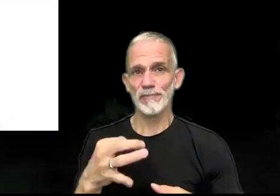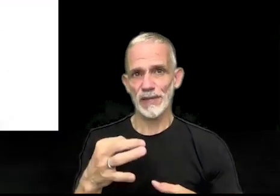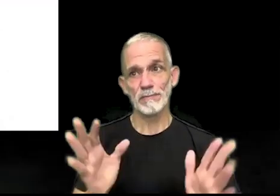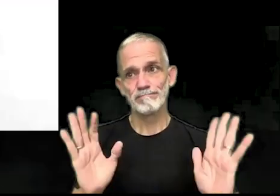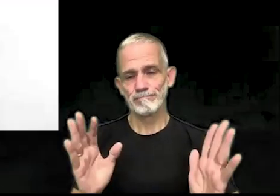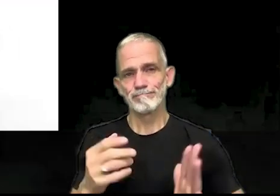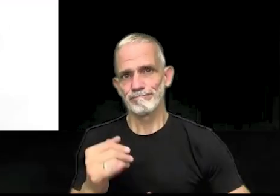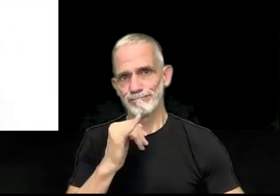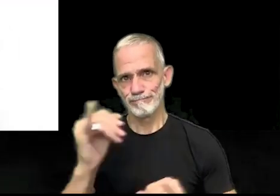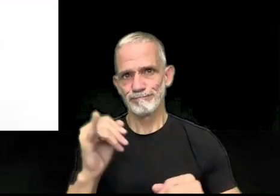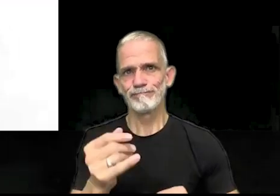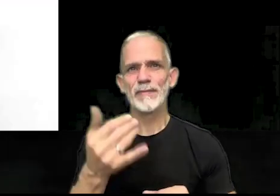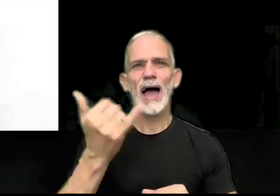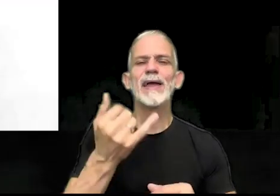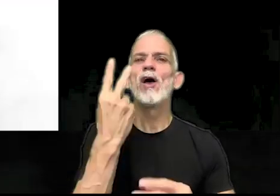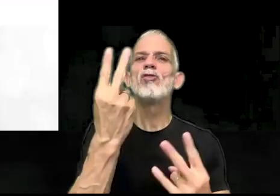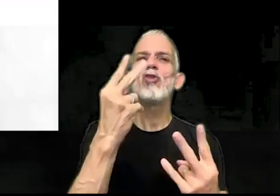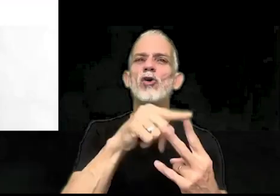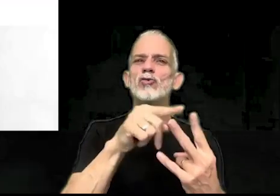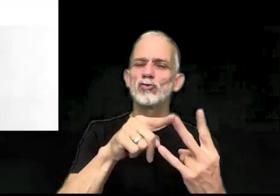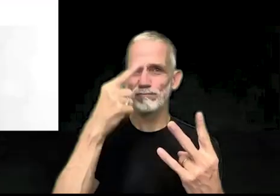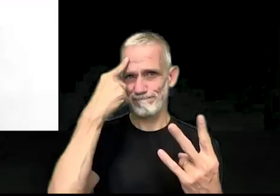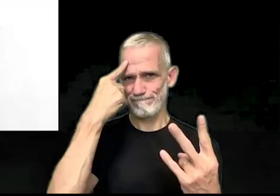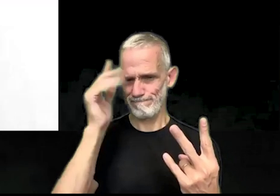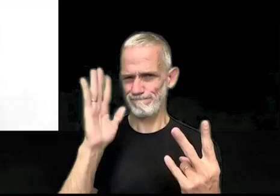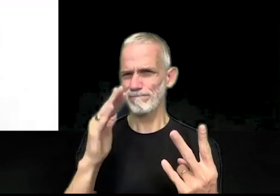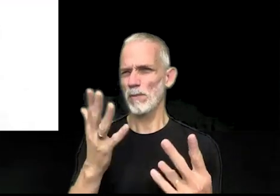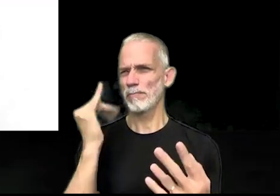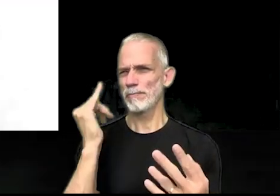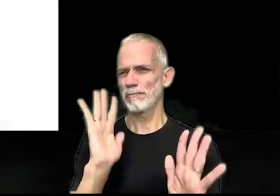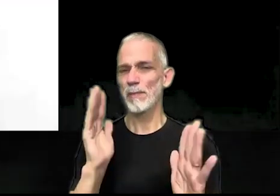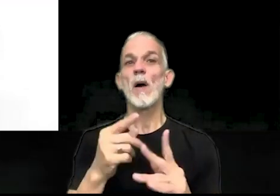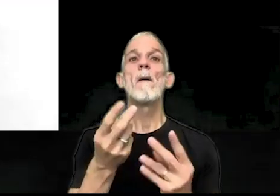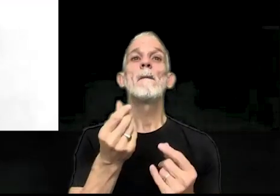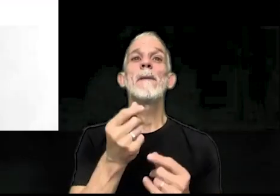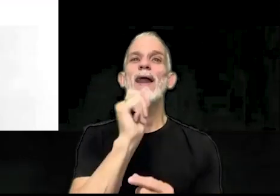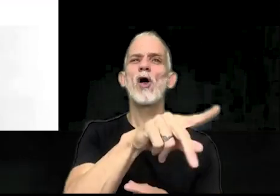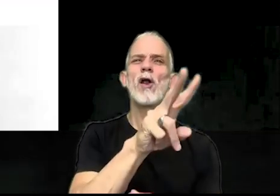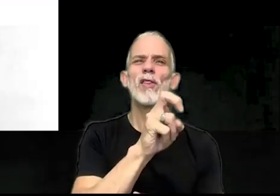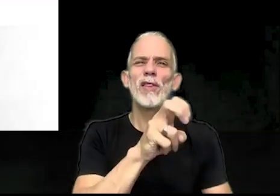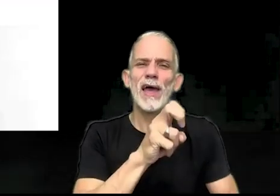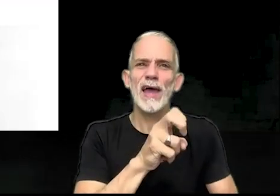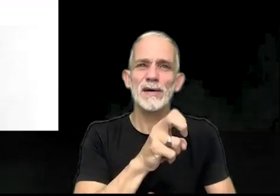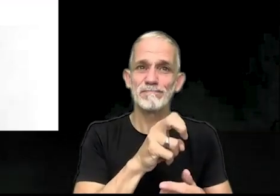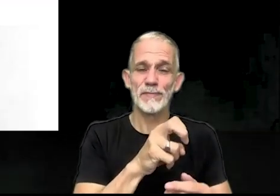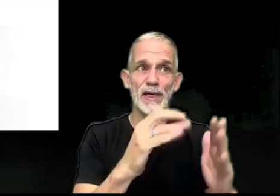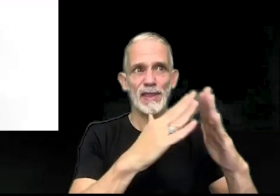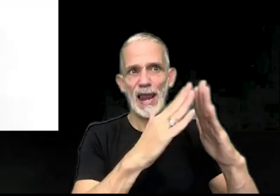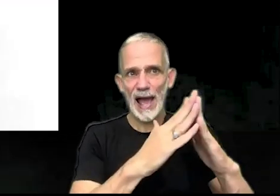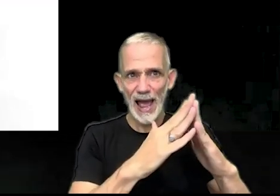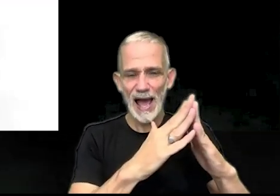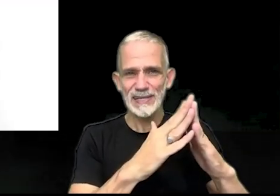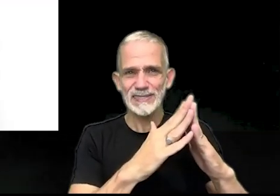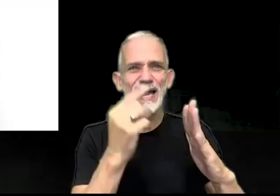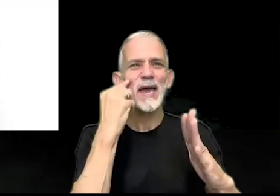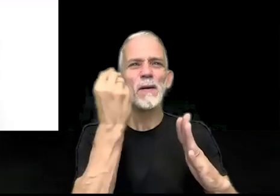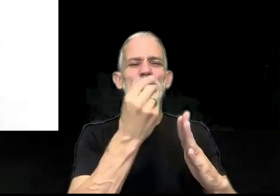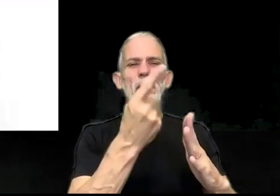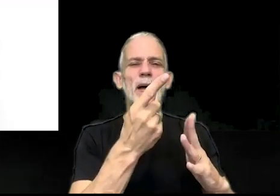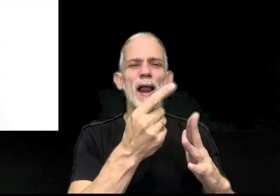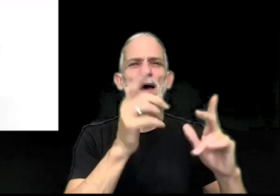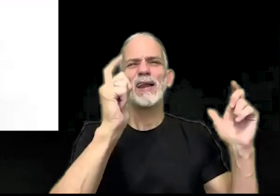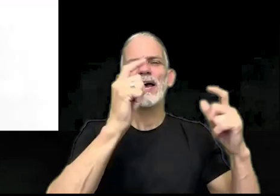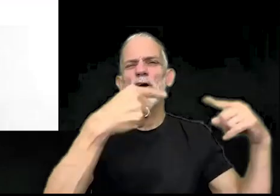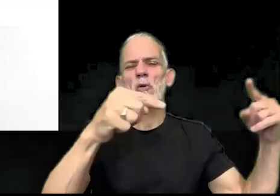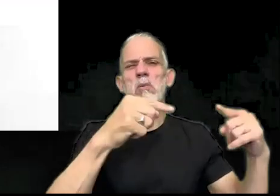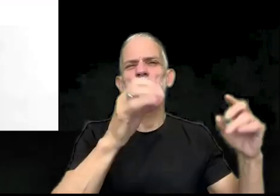que reconocer que hay dos presunciones. Una, valor locativo de la casa que se ocupe para recreo